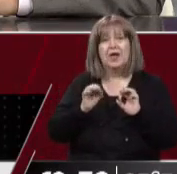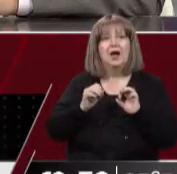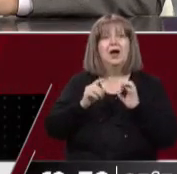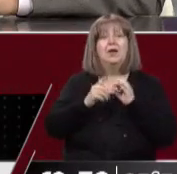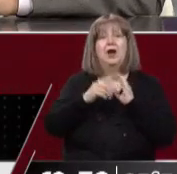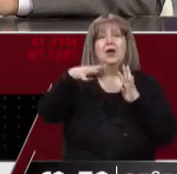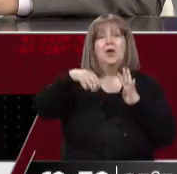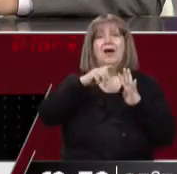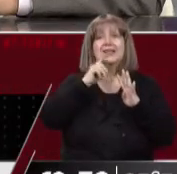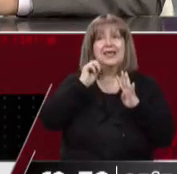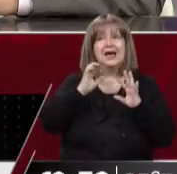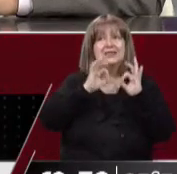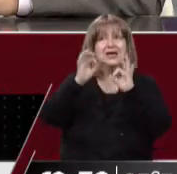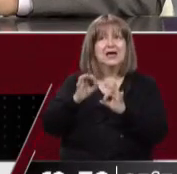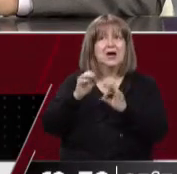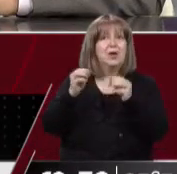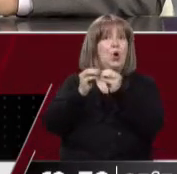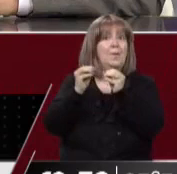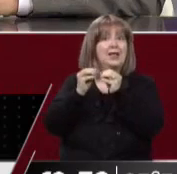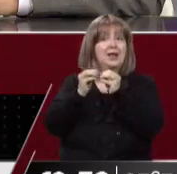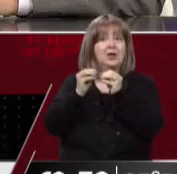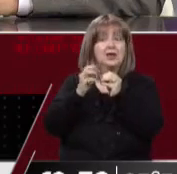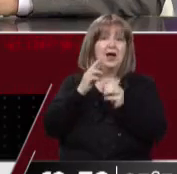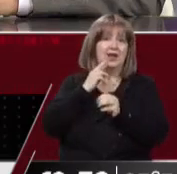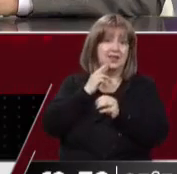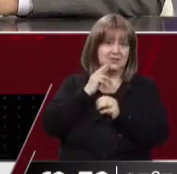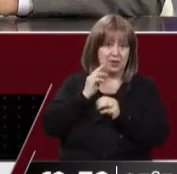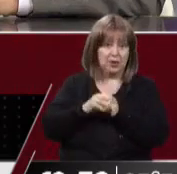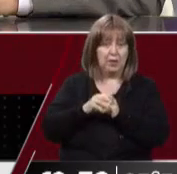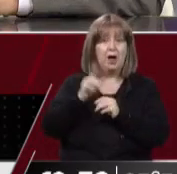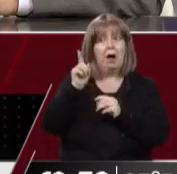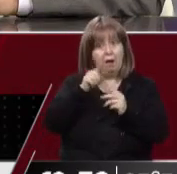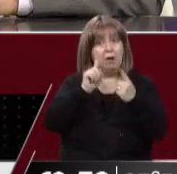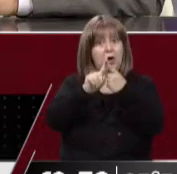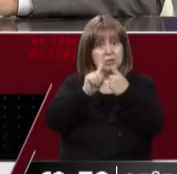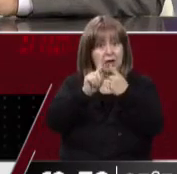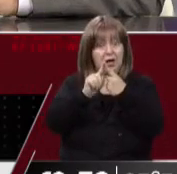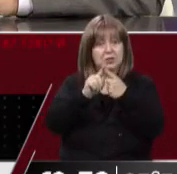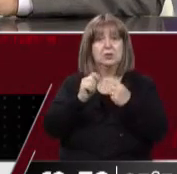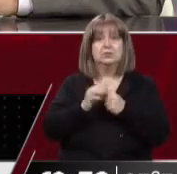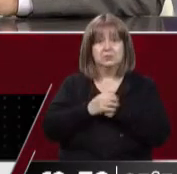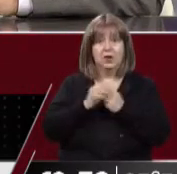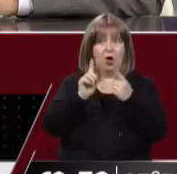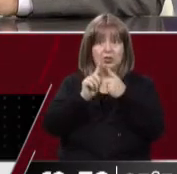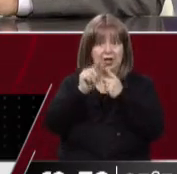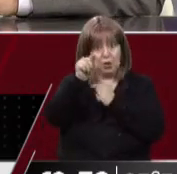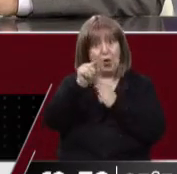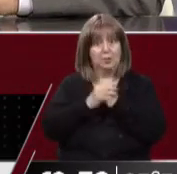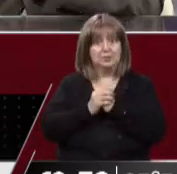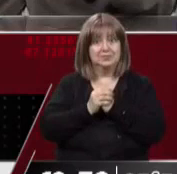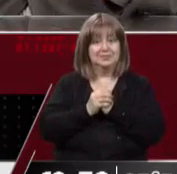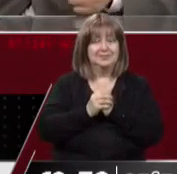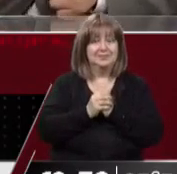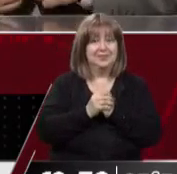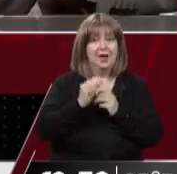Matías Pascualetti llega el 19, llega Mati. Exacto. El 19, así que le vamos a decir que se ponga en contacto con ustedes, mira, ahí los tenemos también. Y los vamos sumando,